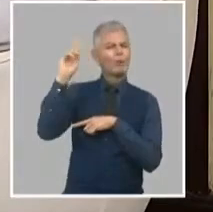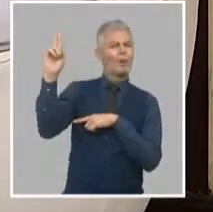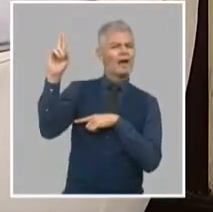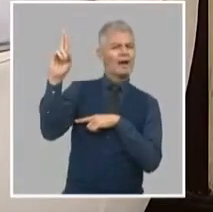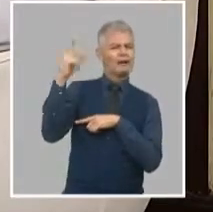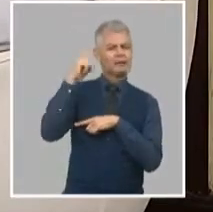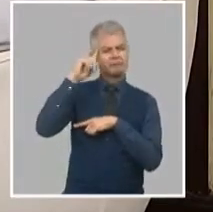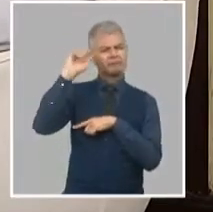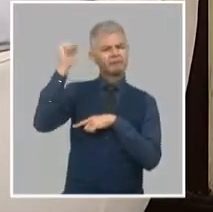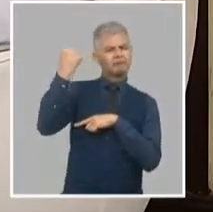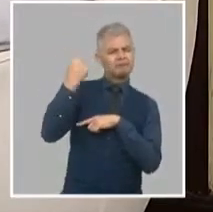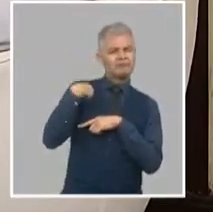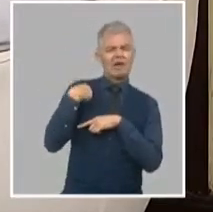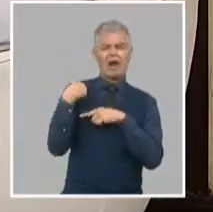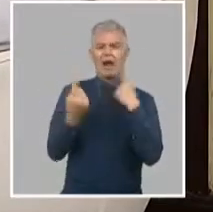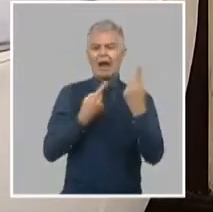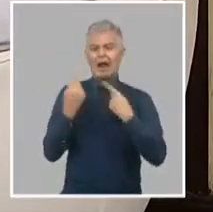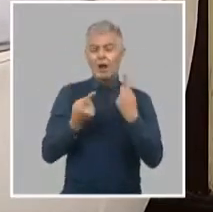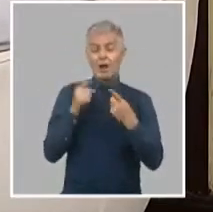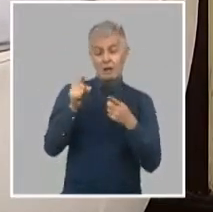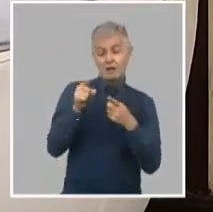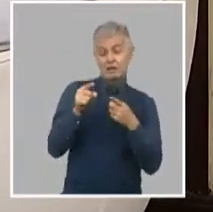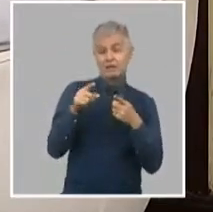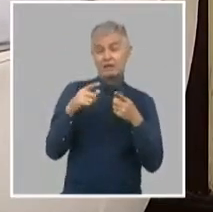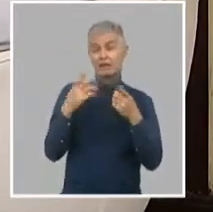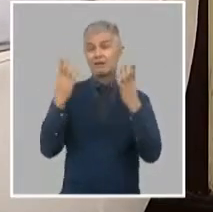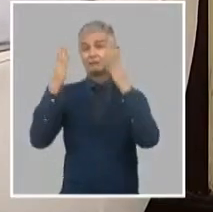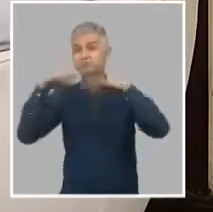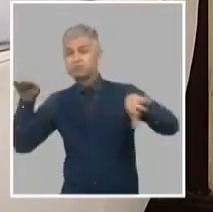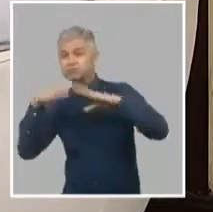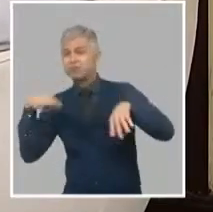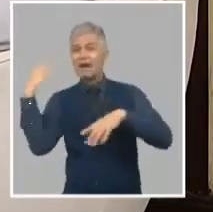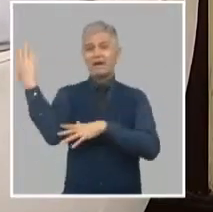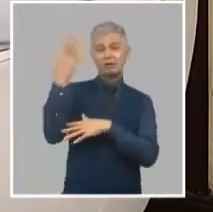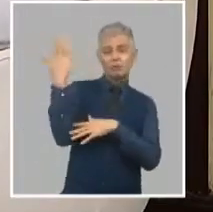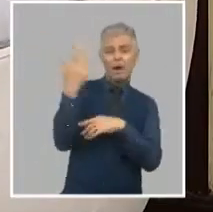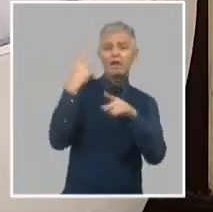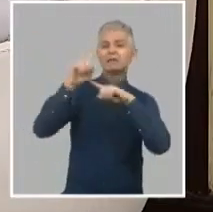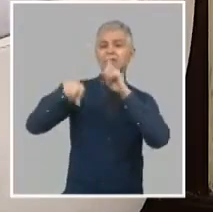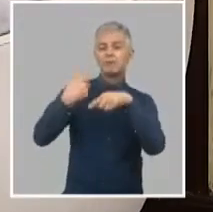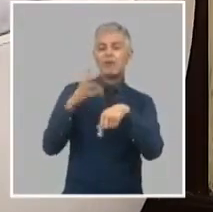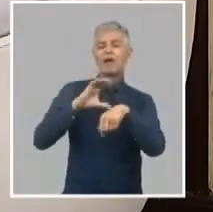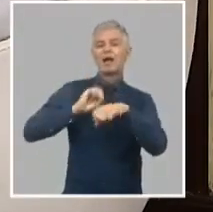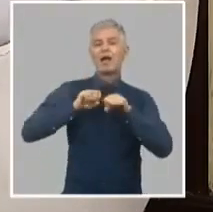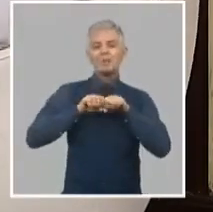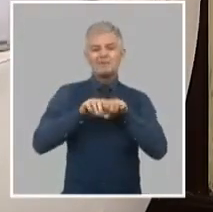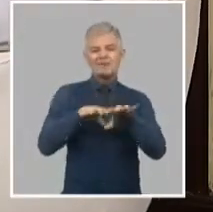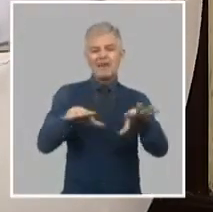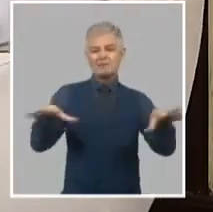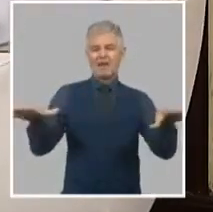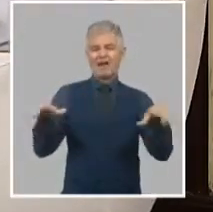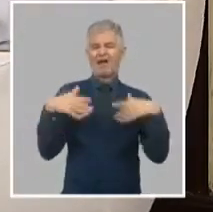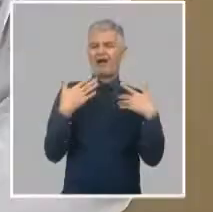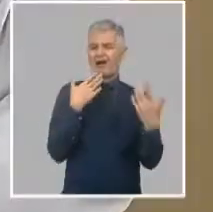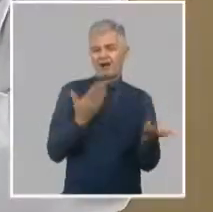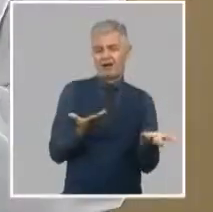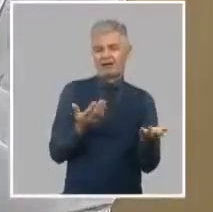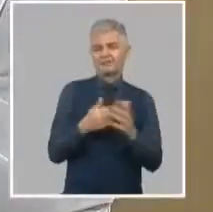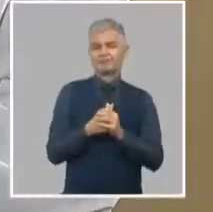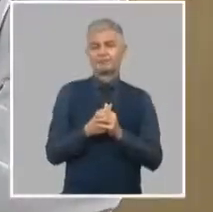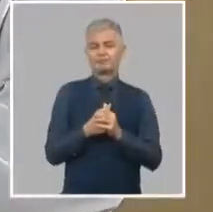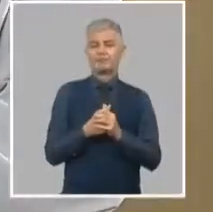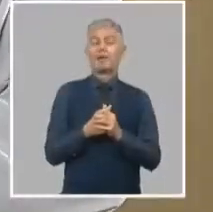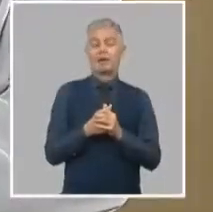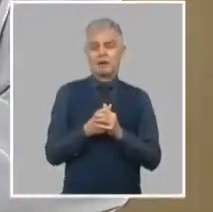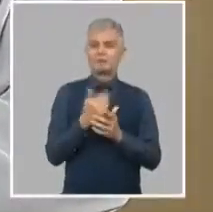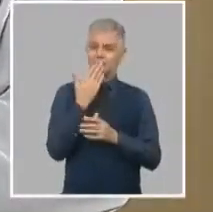estos dos combates diferentes, uno frente a desastres naturales, el otro frente a una grave epidemia? Sí, buenas noches, Randy, a usted y a todos los